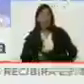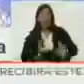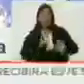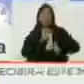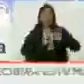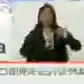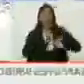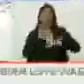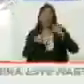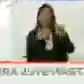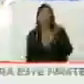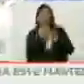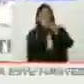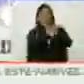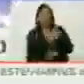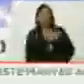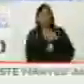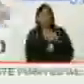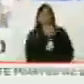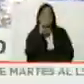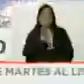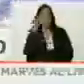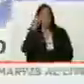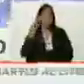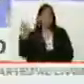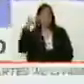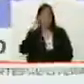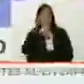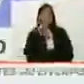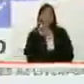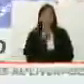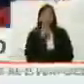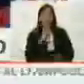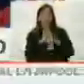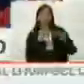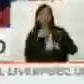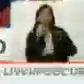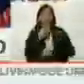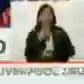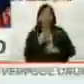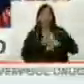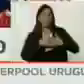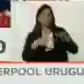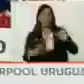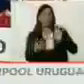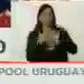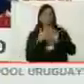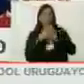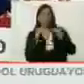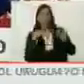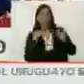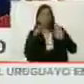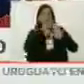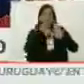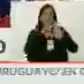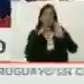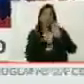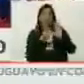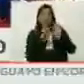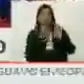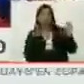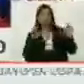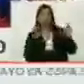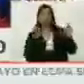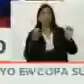la universidad, y los posgrados que ello implica, todos los jóvenes tienen garantizado el acceso a todos esos niveles de educación, acceso